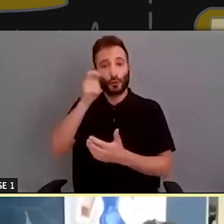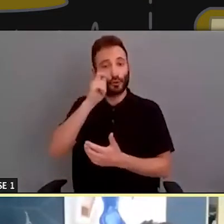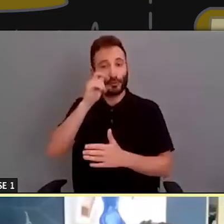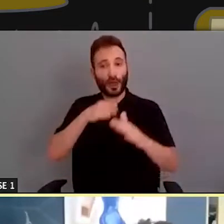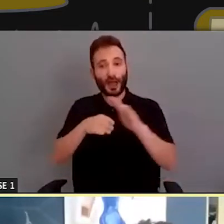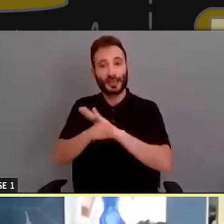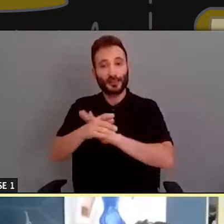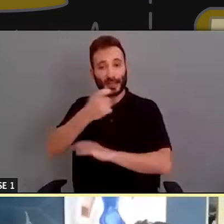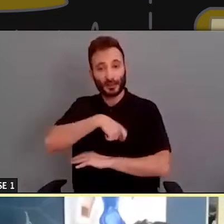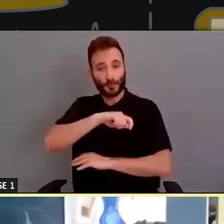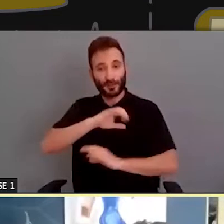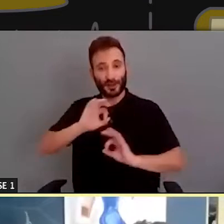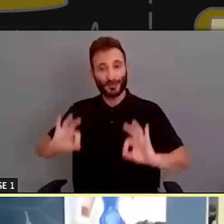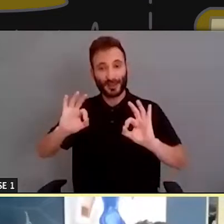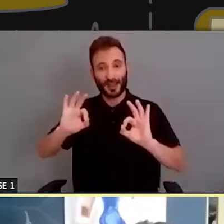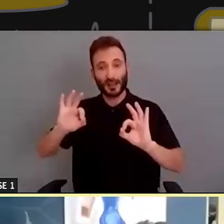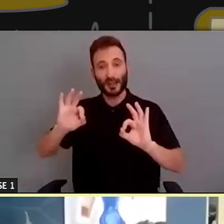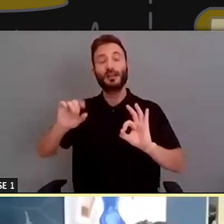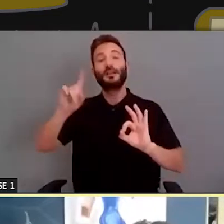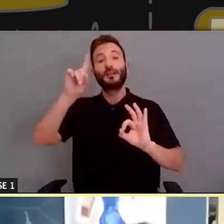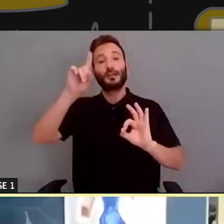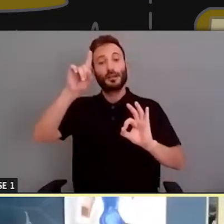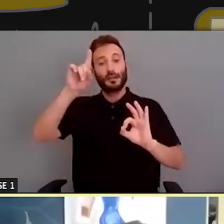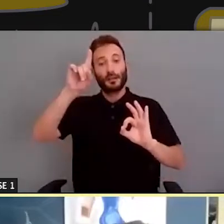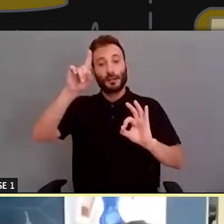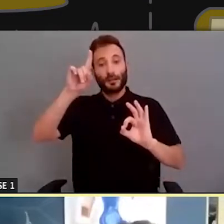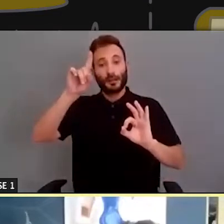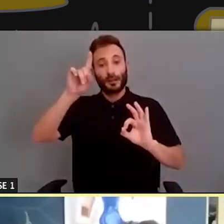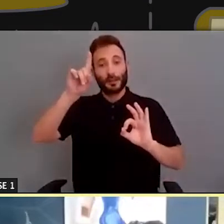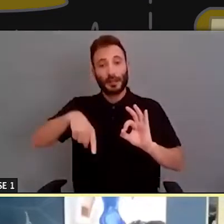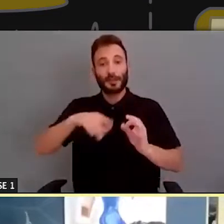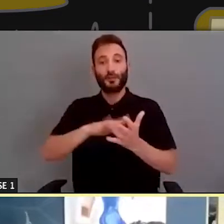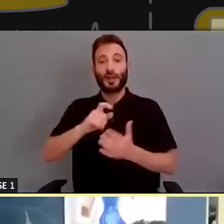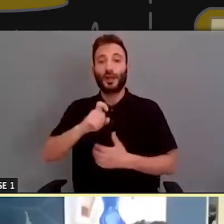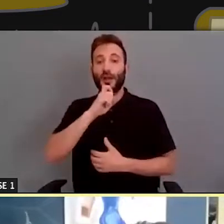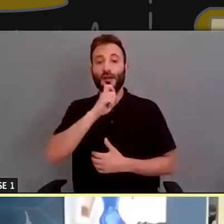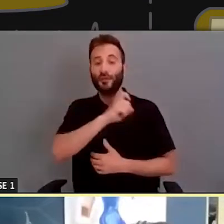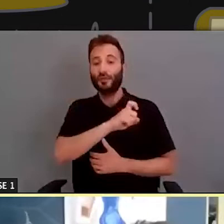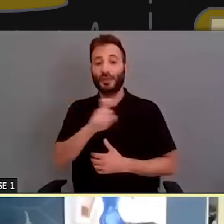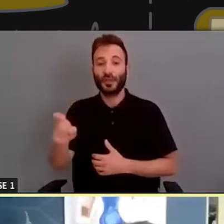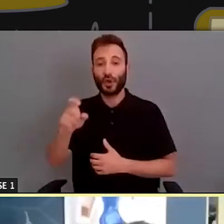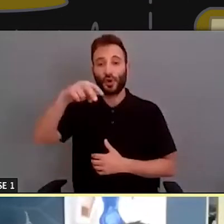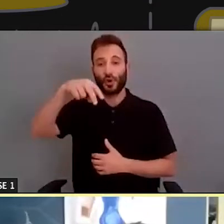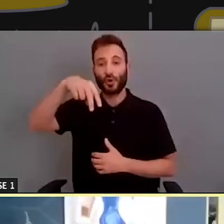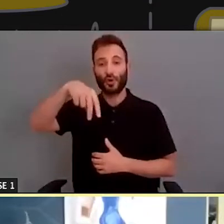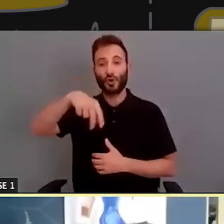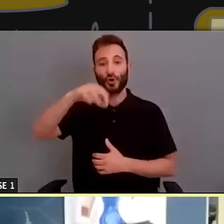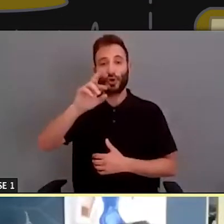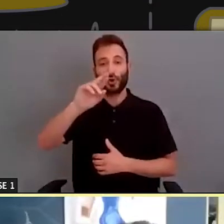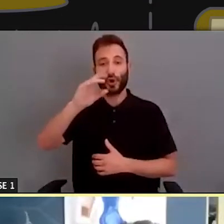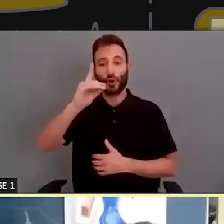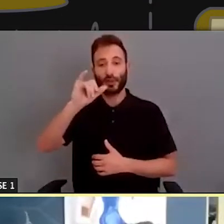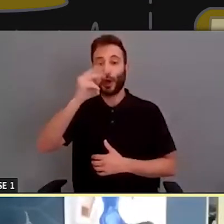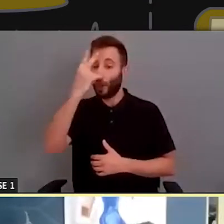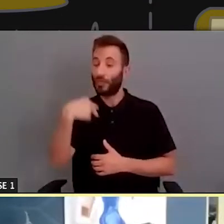nosotros, y también con la Fundación ONCE, que era Project Leader, que justo Natalia va a hablar